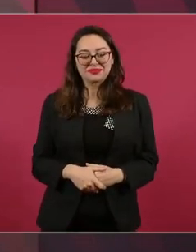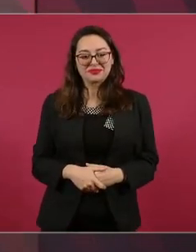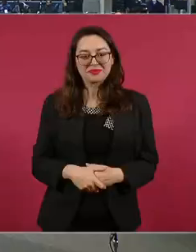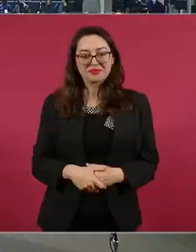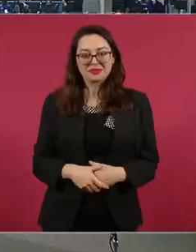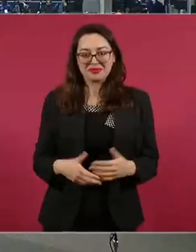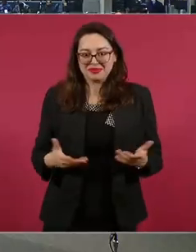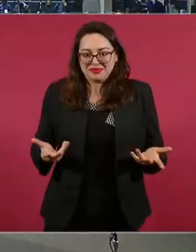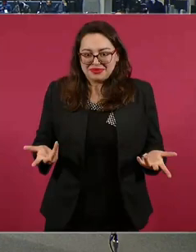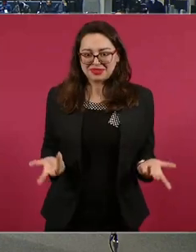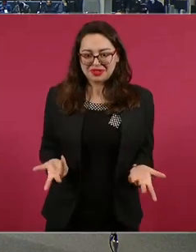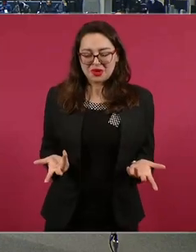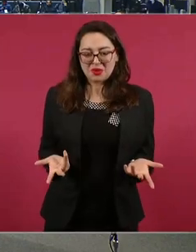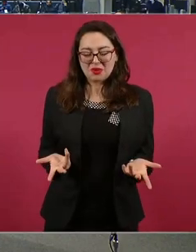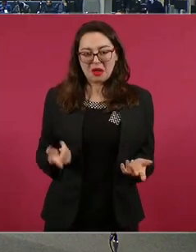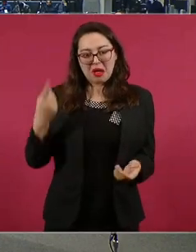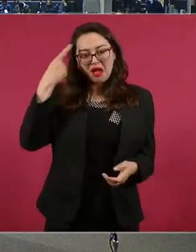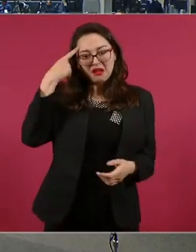¿cuál ideología?